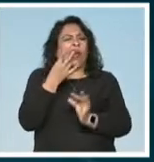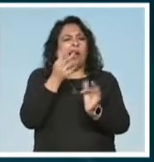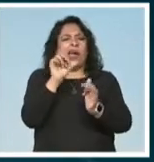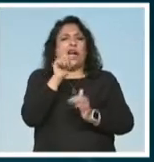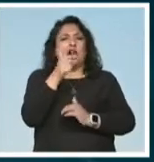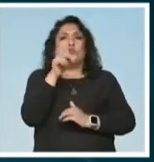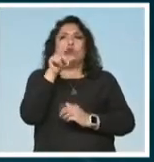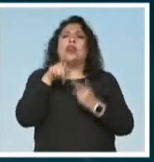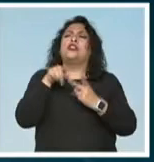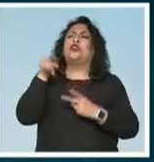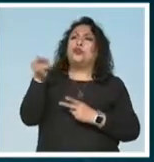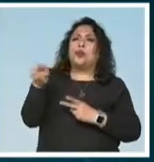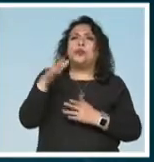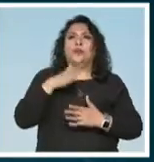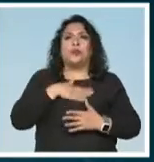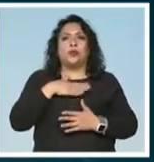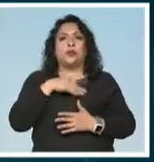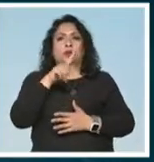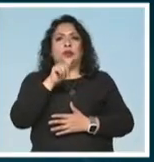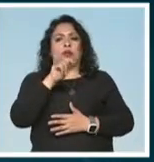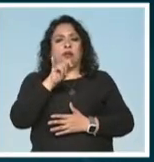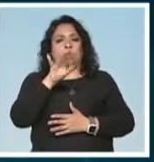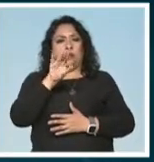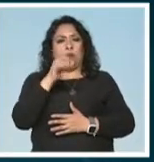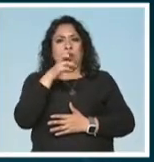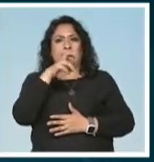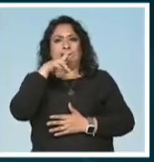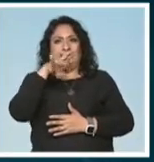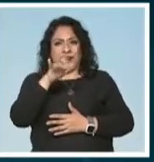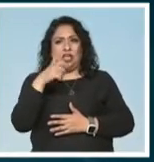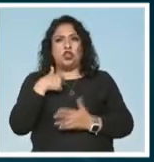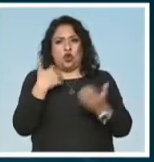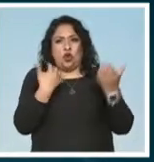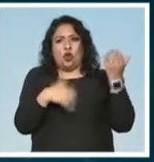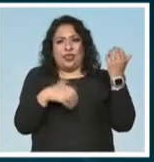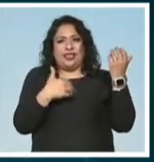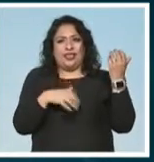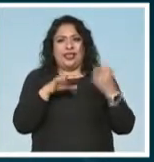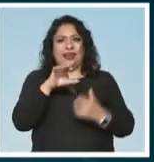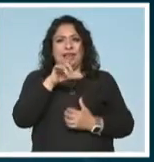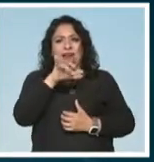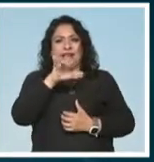digamos. ¿Y tú? Y yo soy Thibaut García y soy guitarrista clásico.